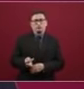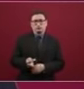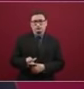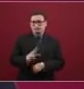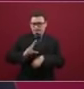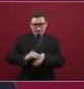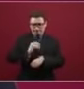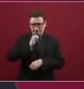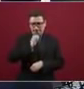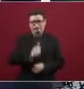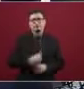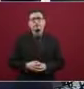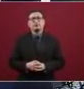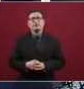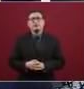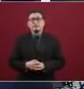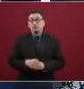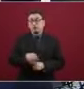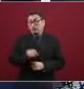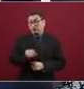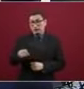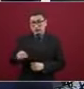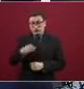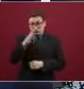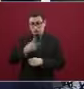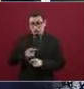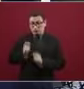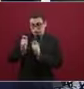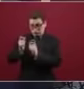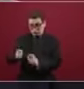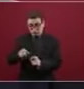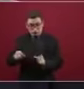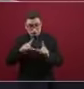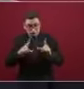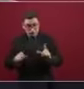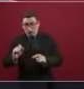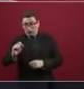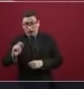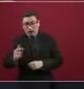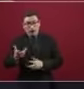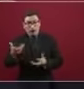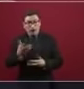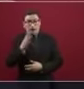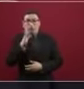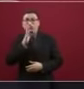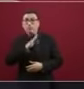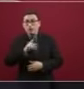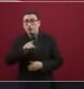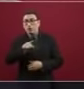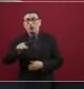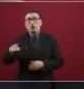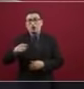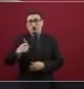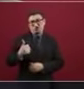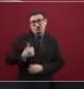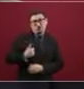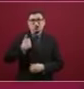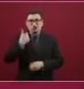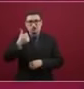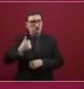que cualquier elemento de las fuerzas de seguridad que incurra en un uso indebido de